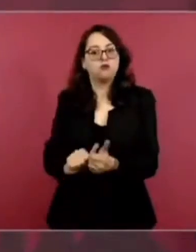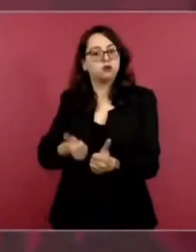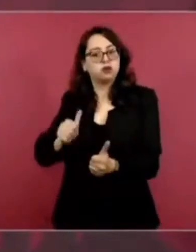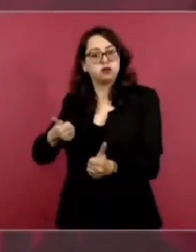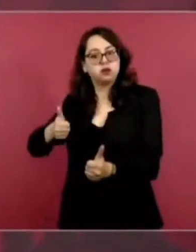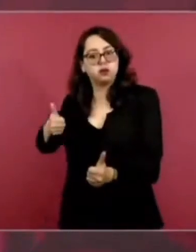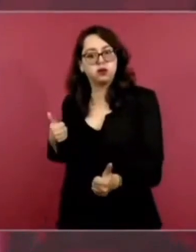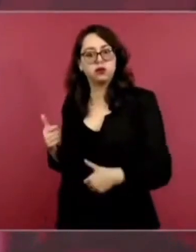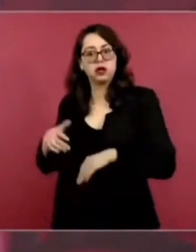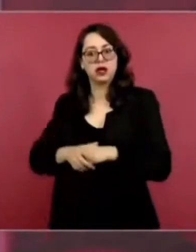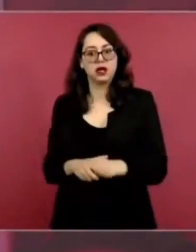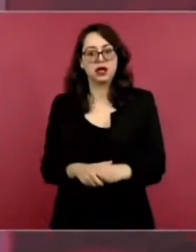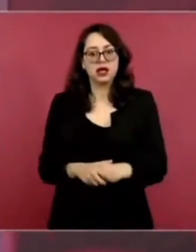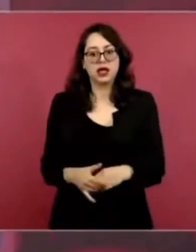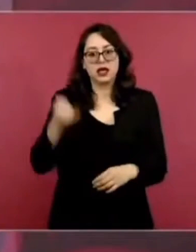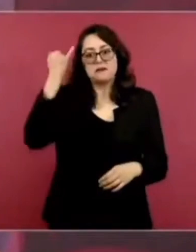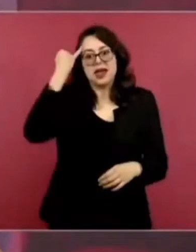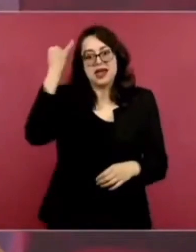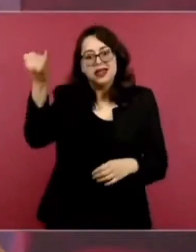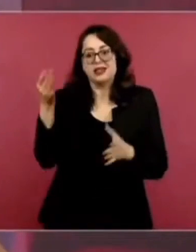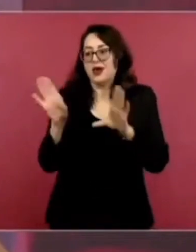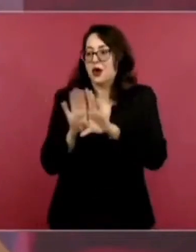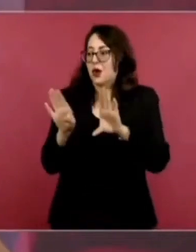que le otorgan